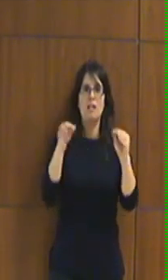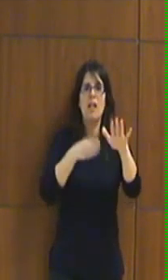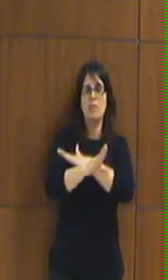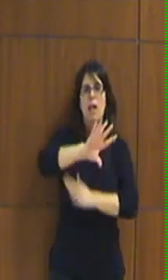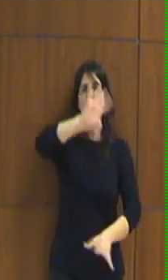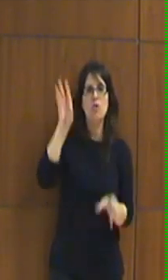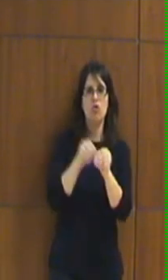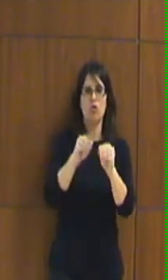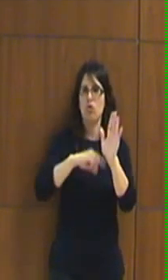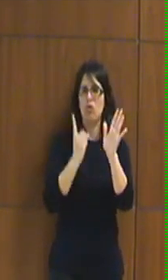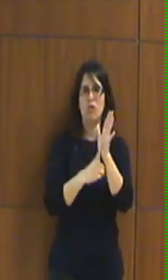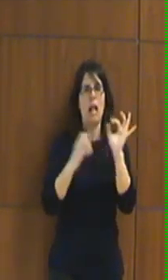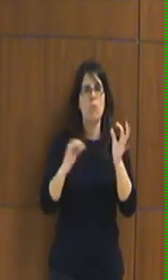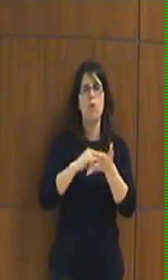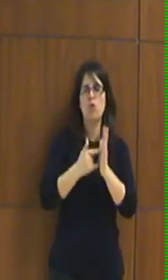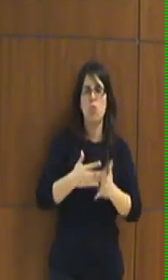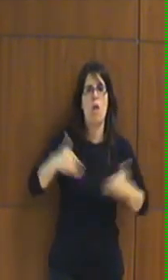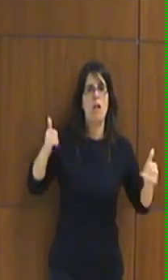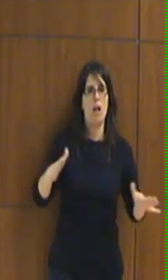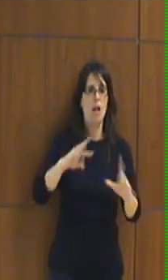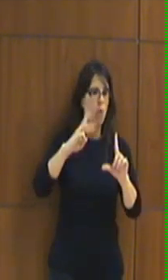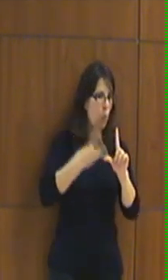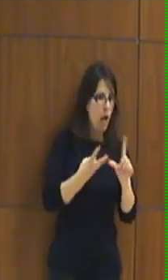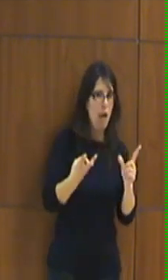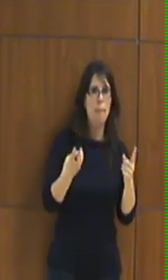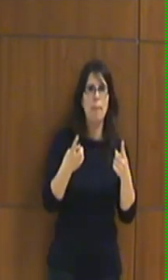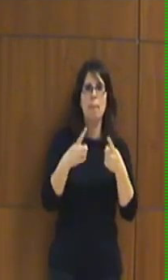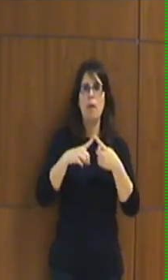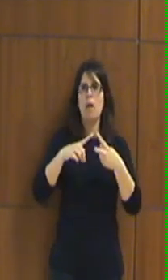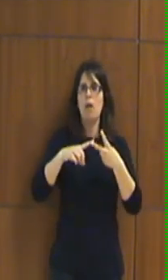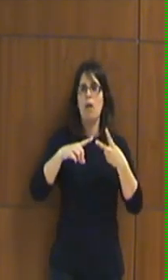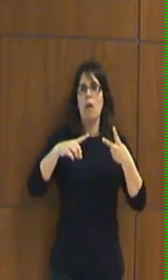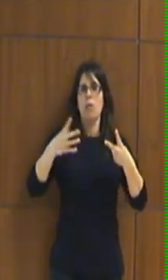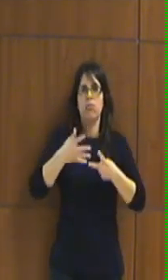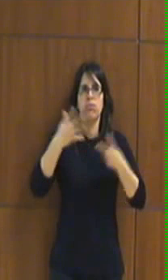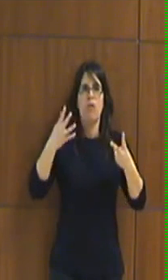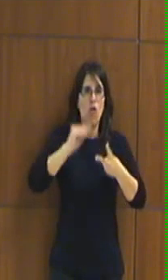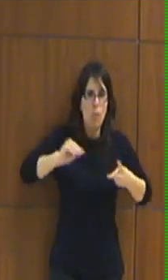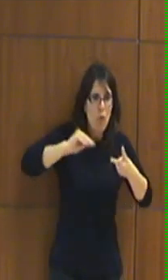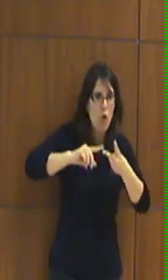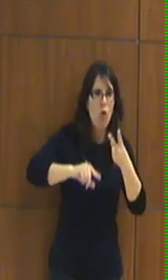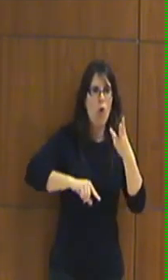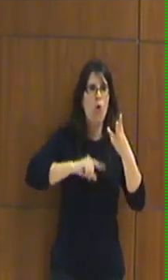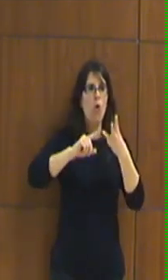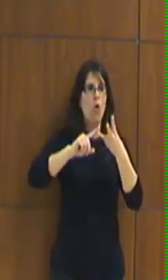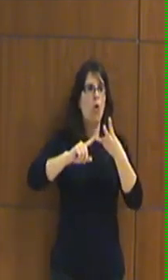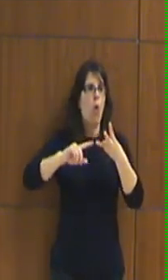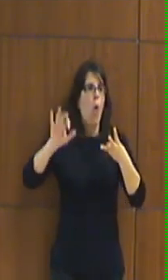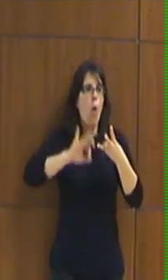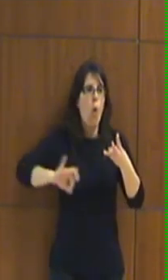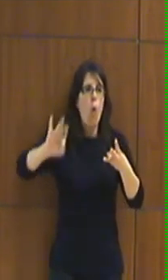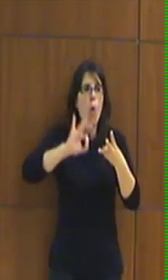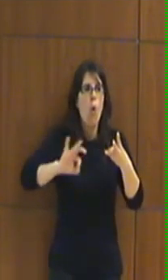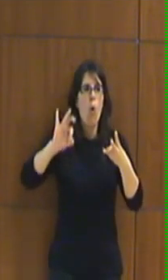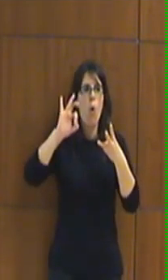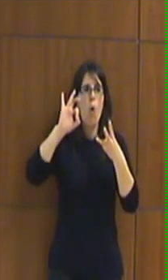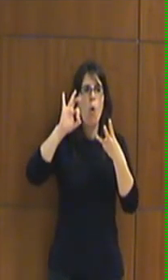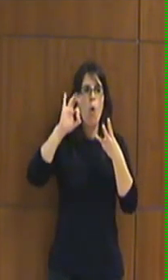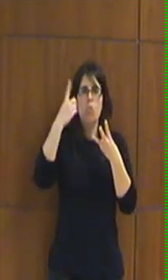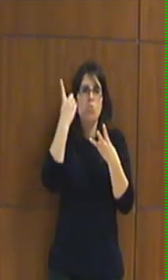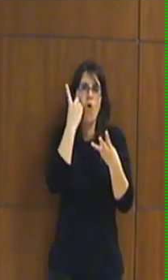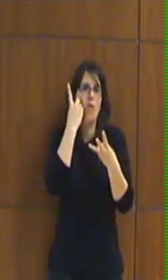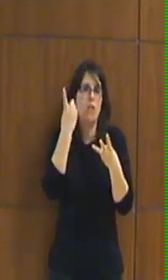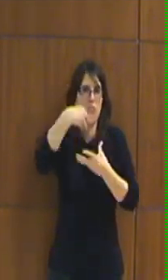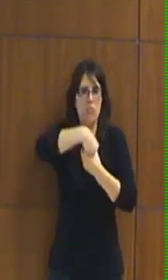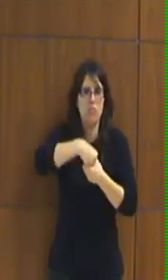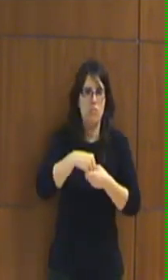proyecto. Accesibilidad total para una página web, accesibilidad total para una formación y accesibilidad total para un manejo de un móvil.